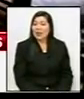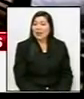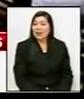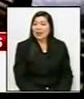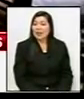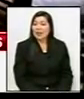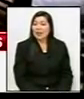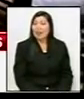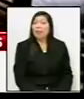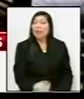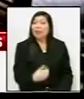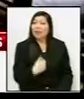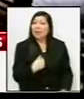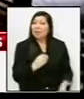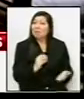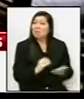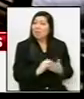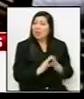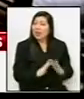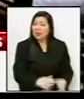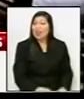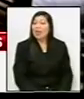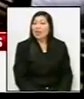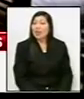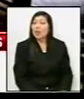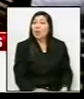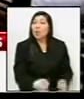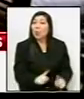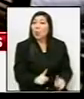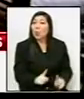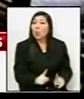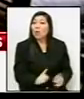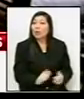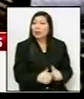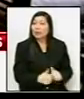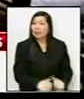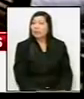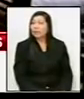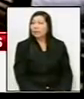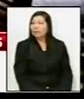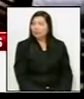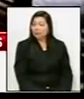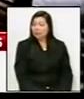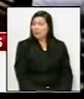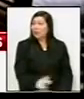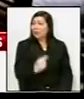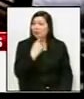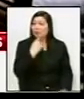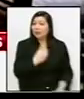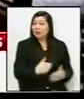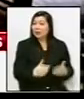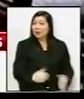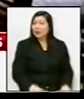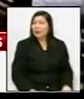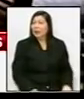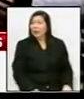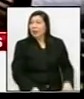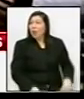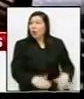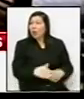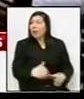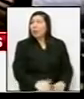señor Pacori, lo tengo claro. Cuando uno remueve, por eso dice, no destituye,